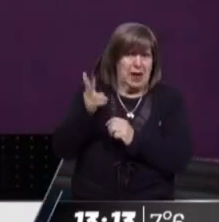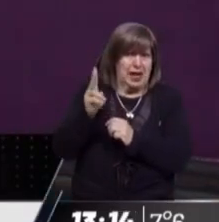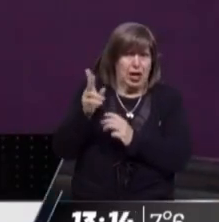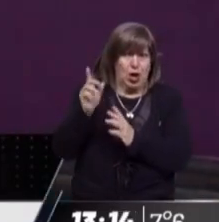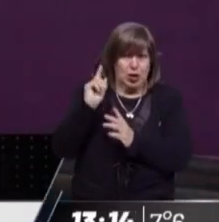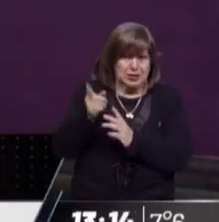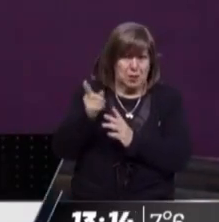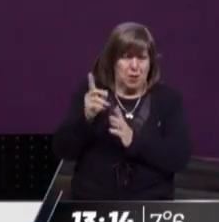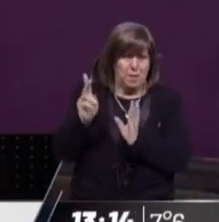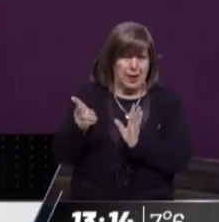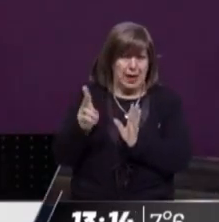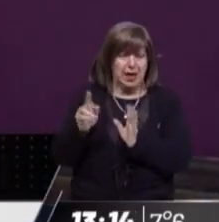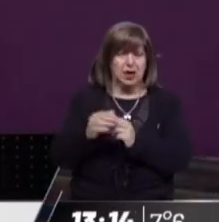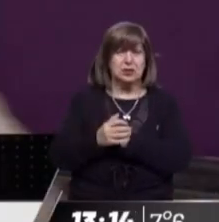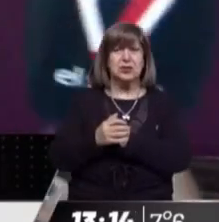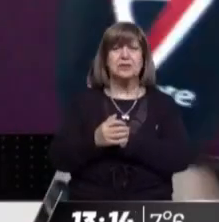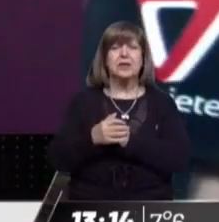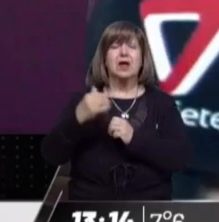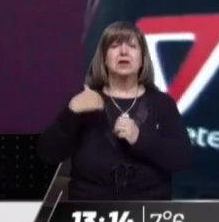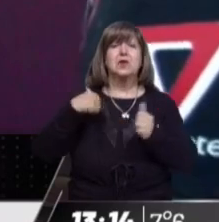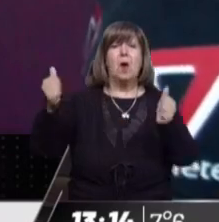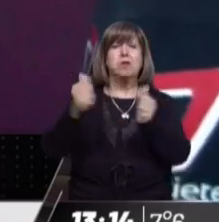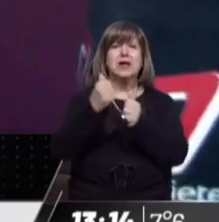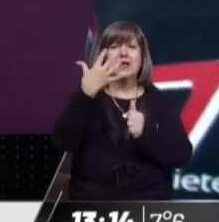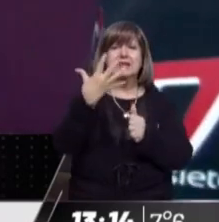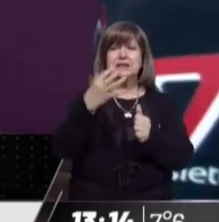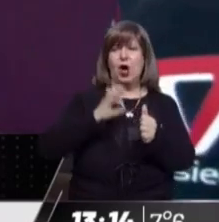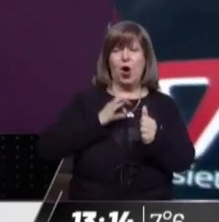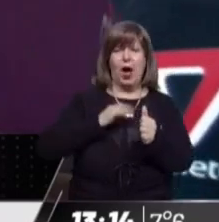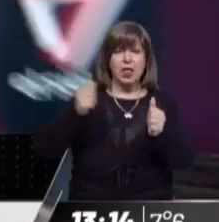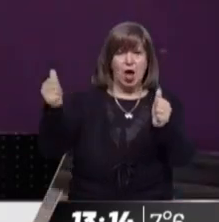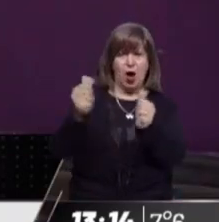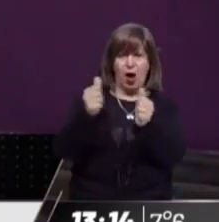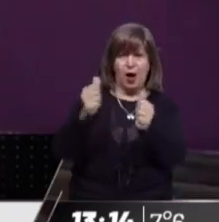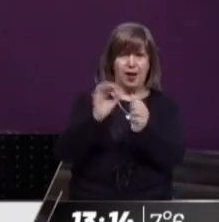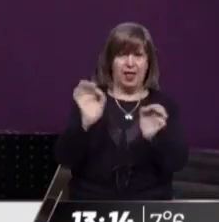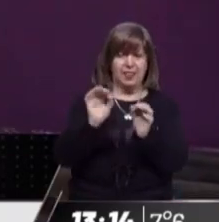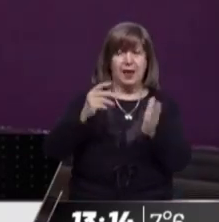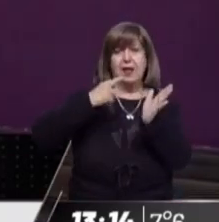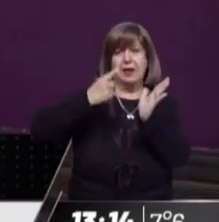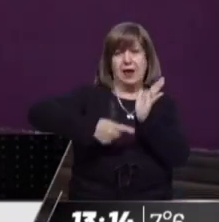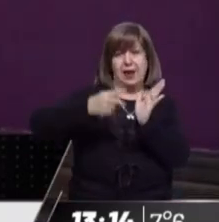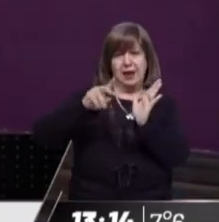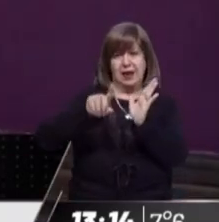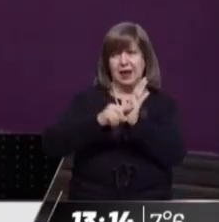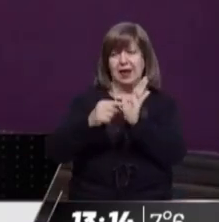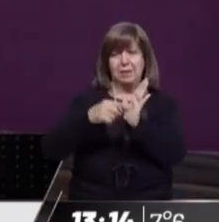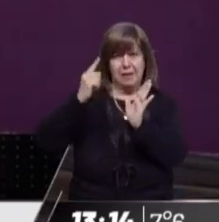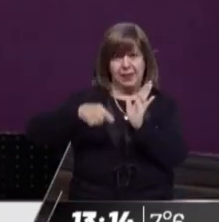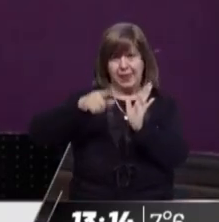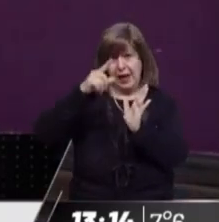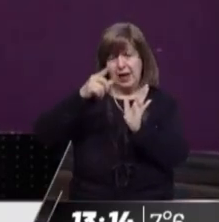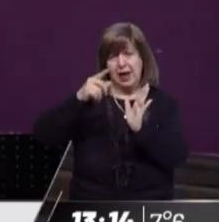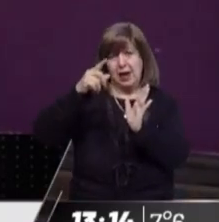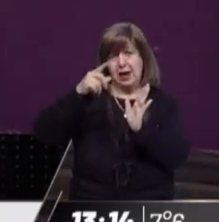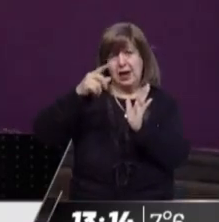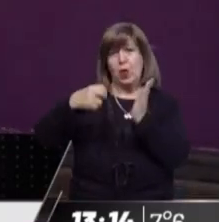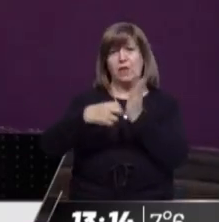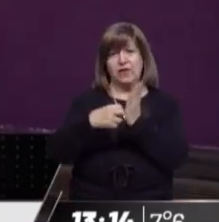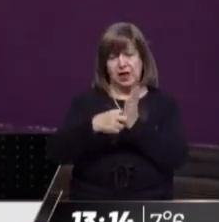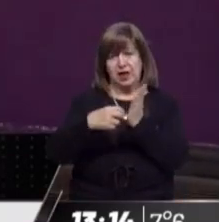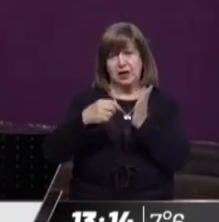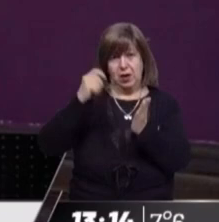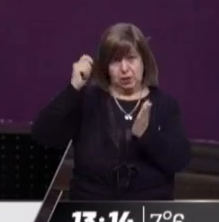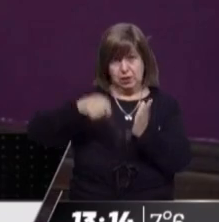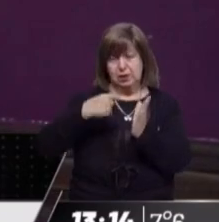acercamiento hace 5 años qu pasó en estos 5 años ha intentado acercarse sí eh en